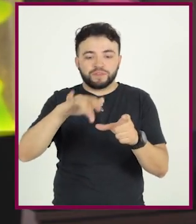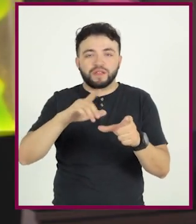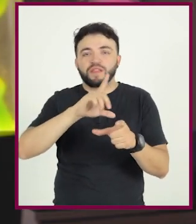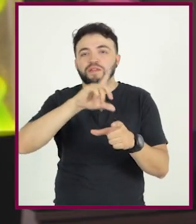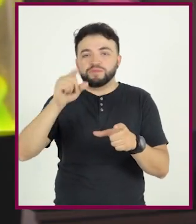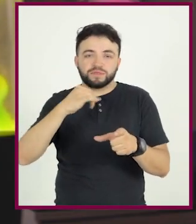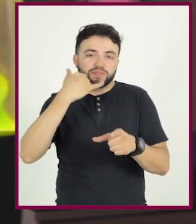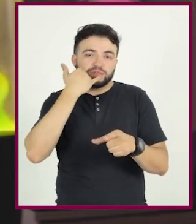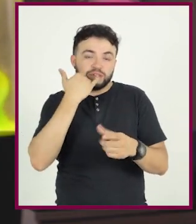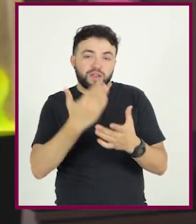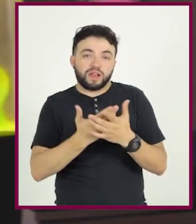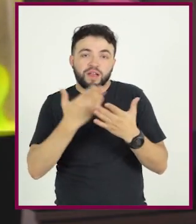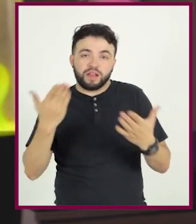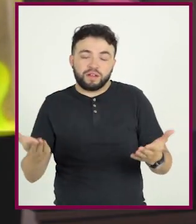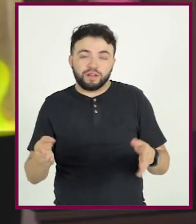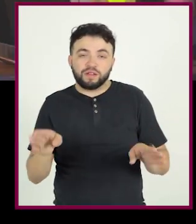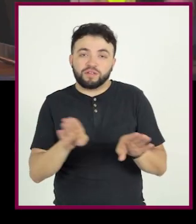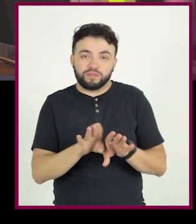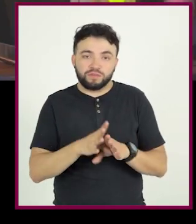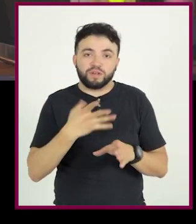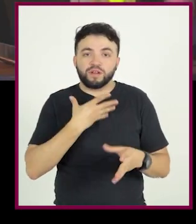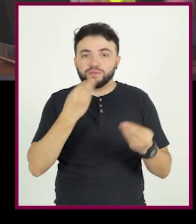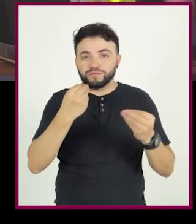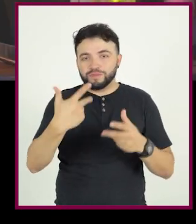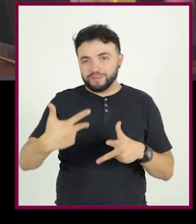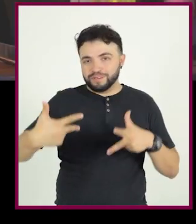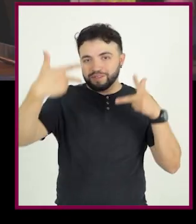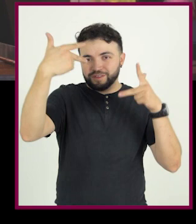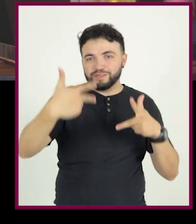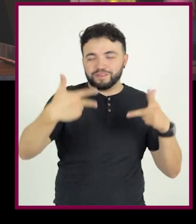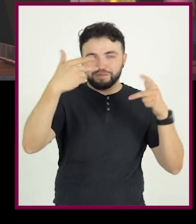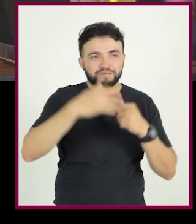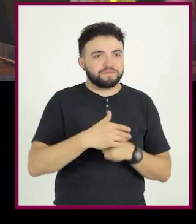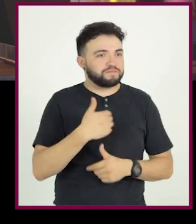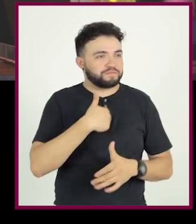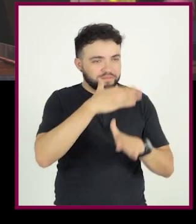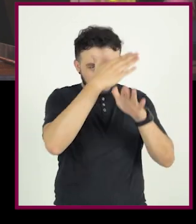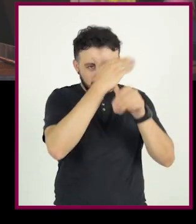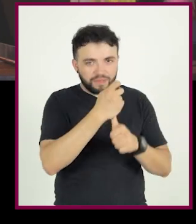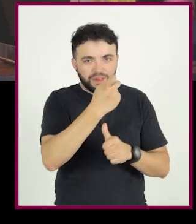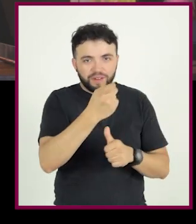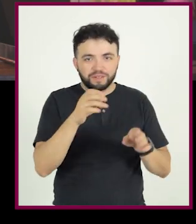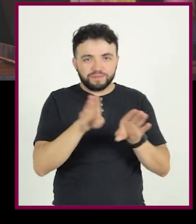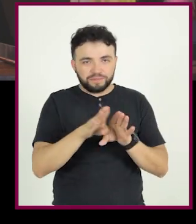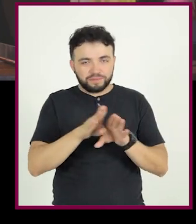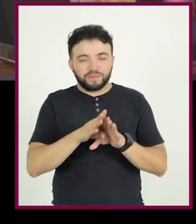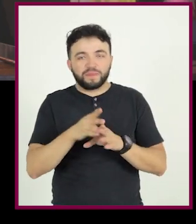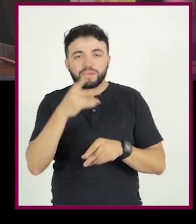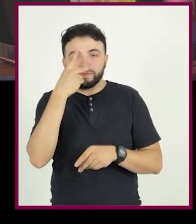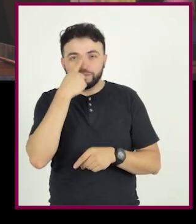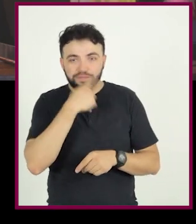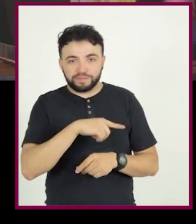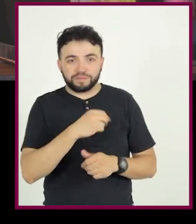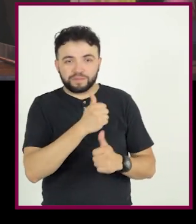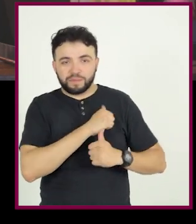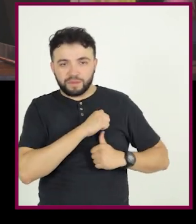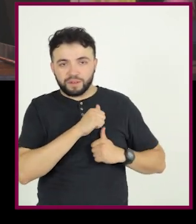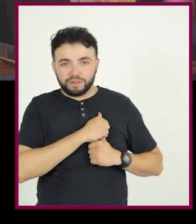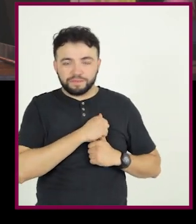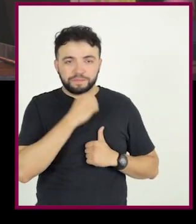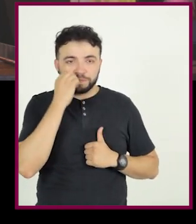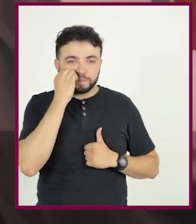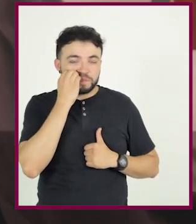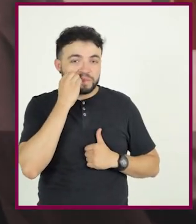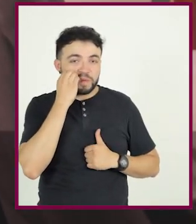los digitales, después los celulares y actualmente son populares las videollamadas. De acuerdo con la Academia Mexicana